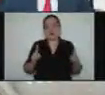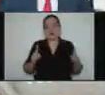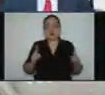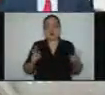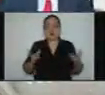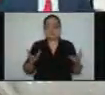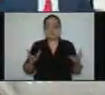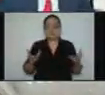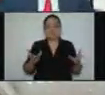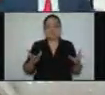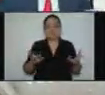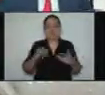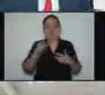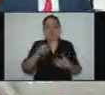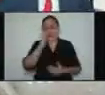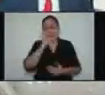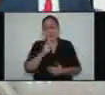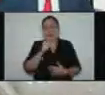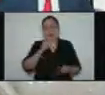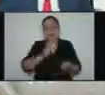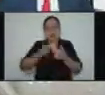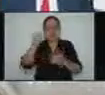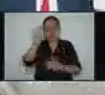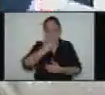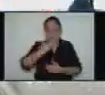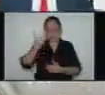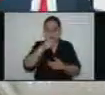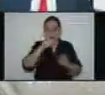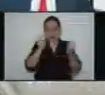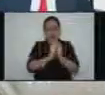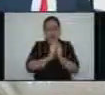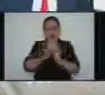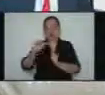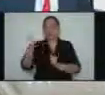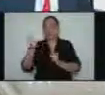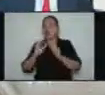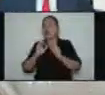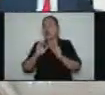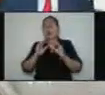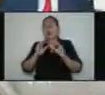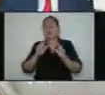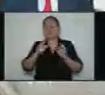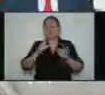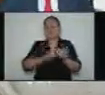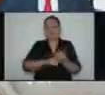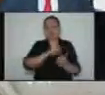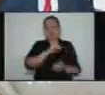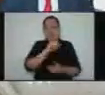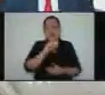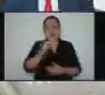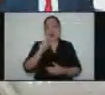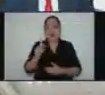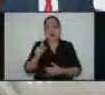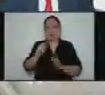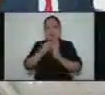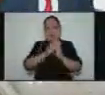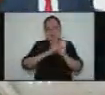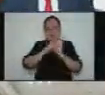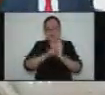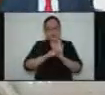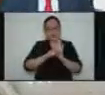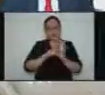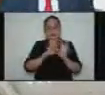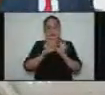que es a partir del análisis de una plataforma distinta, pero también los principios constitucionales,